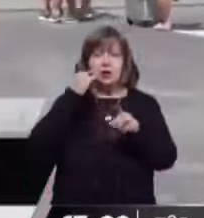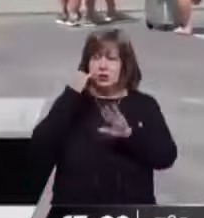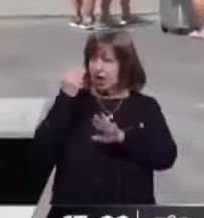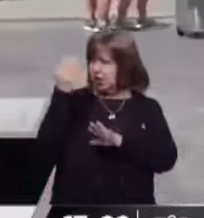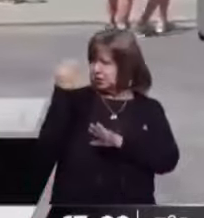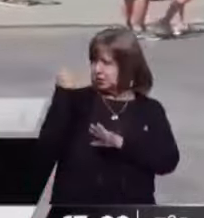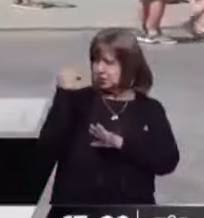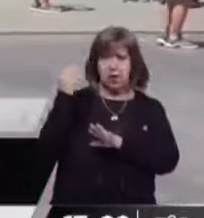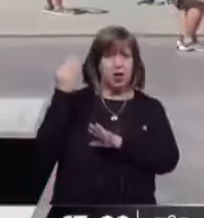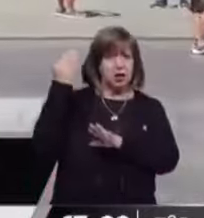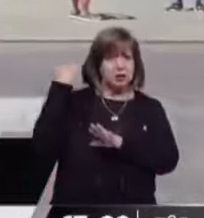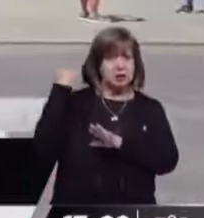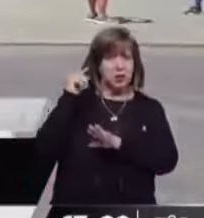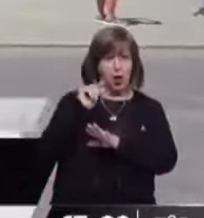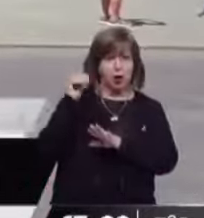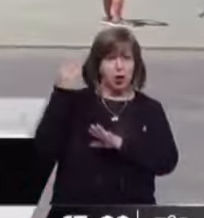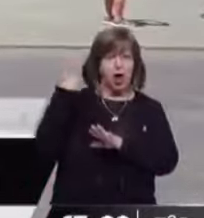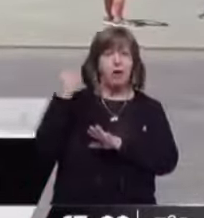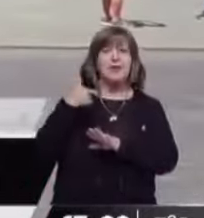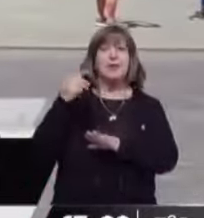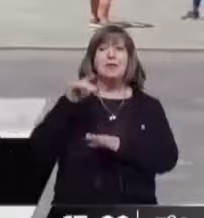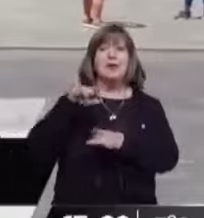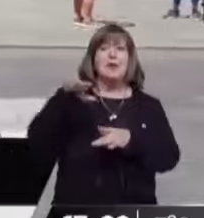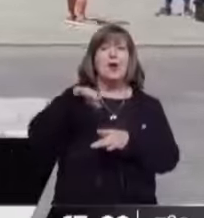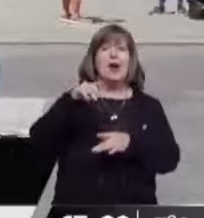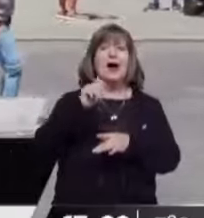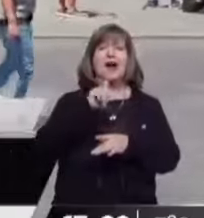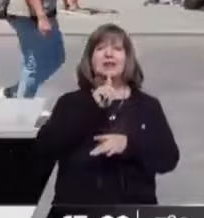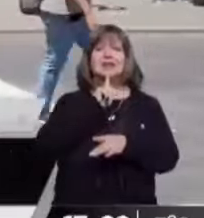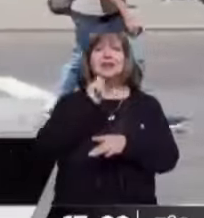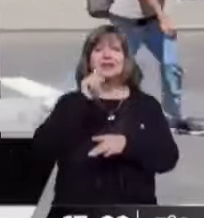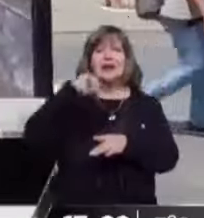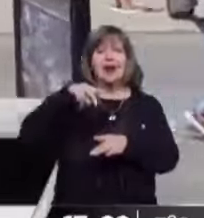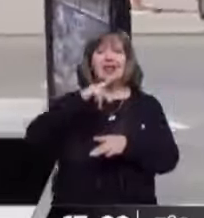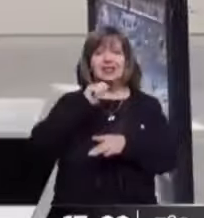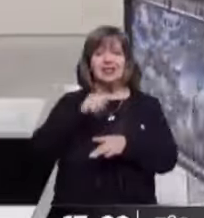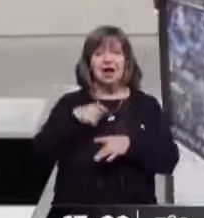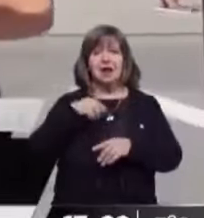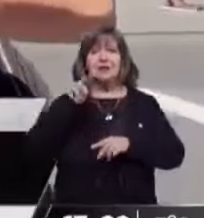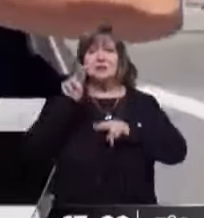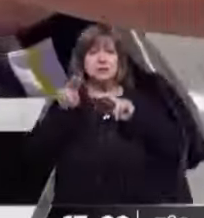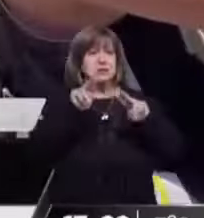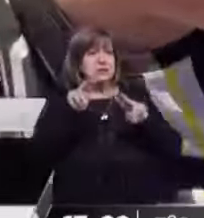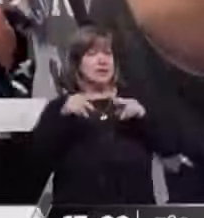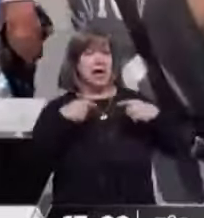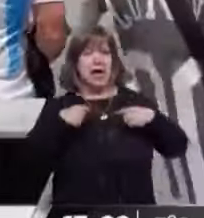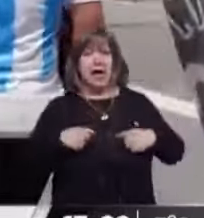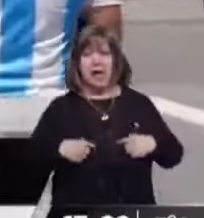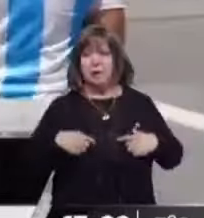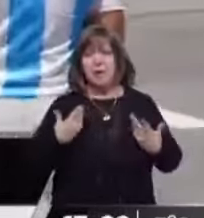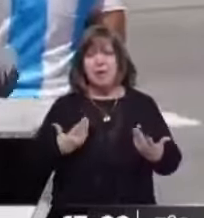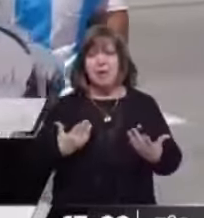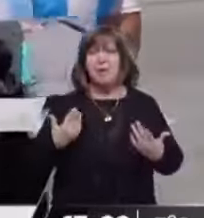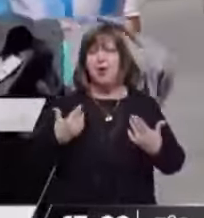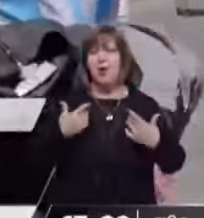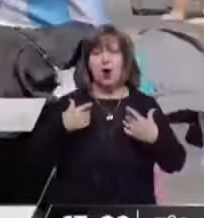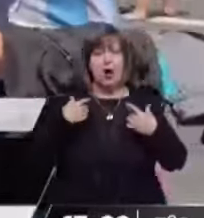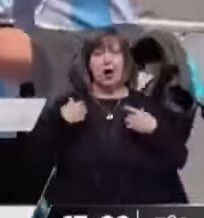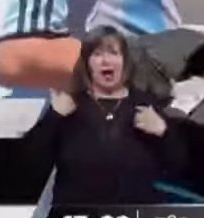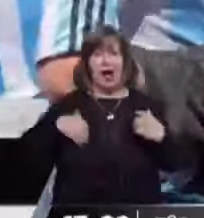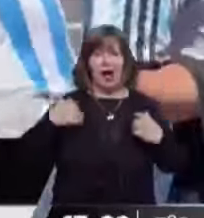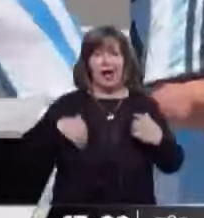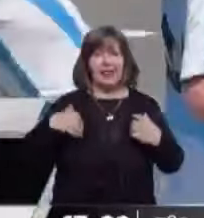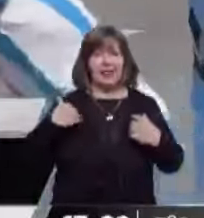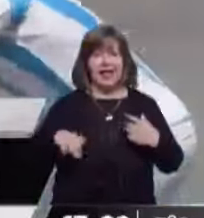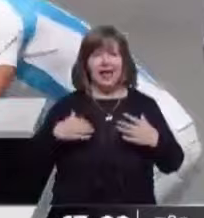el otro día en Atlanta veías muchísima gente con camiseta argentina, pero de los más diversos orígenes. La